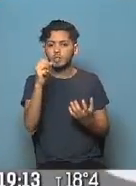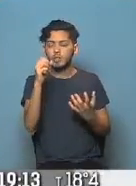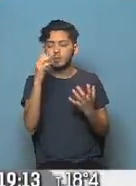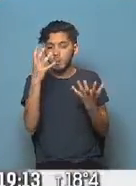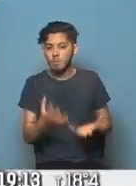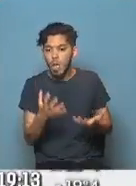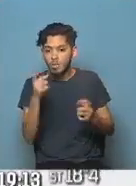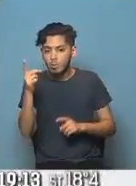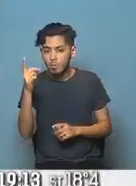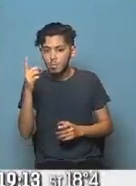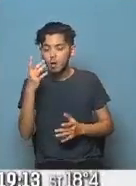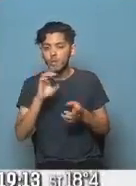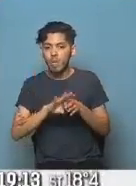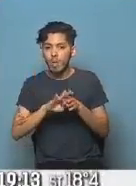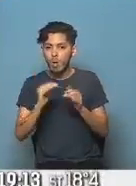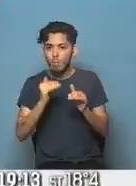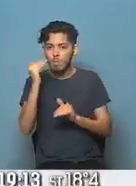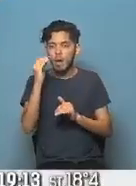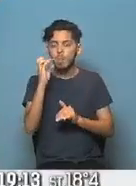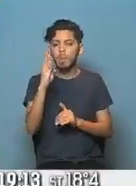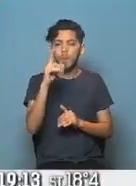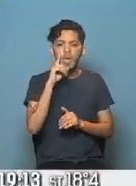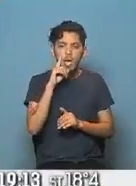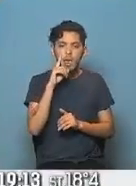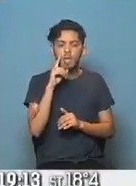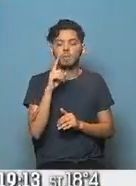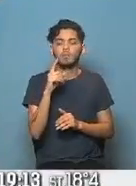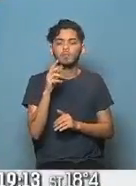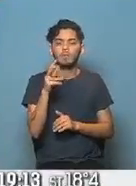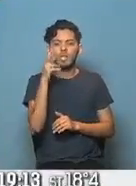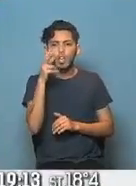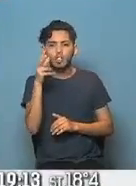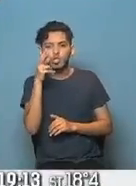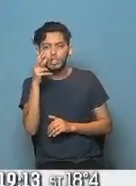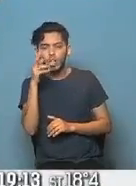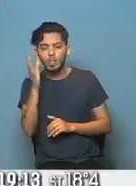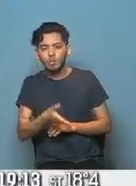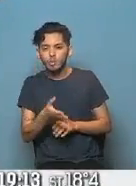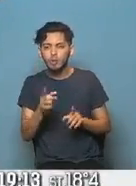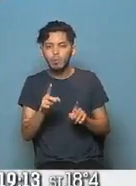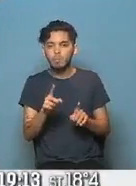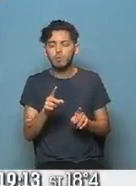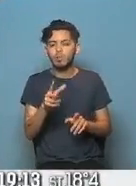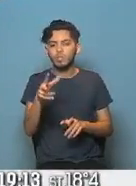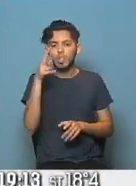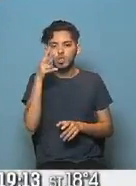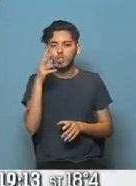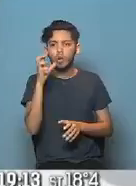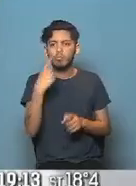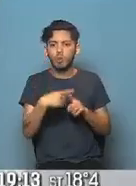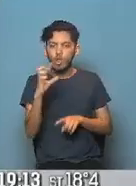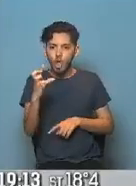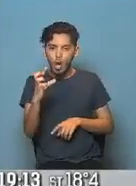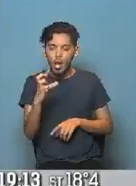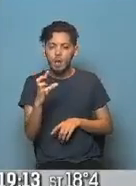supere el 100% del PBI, está en el 88, 89% con 38 pesos por dólar. Habla de un